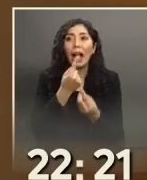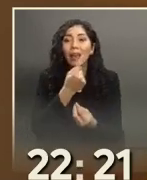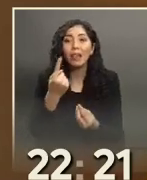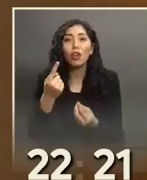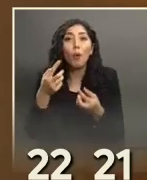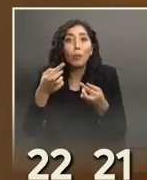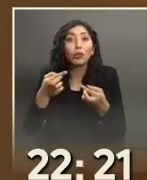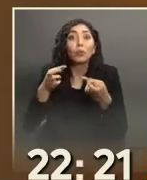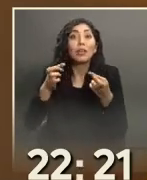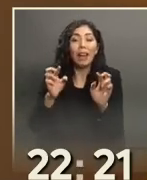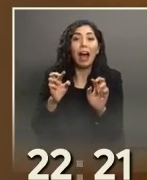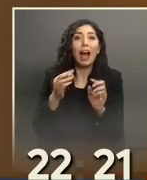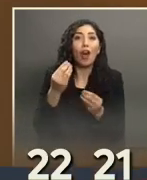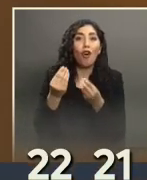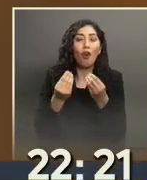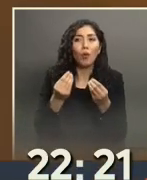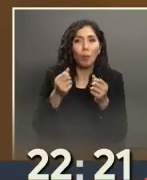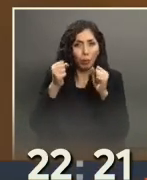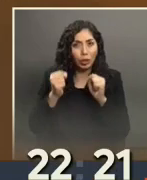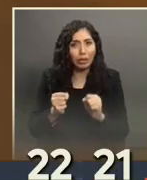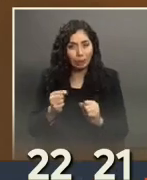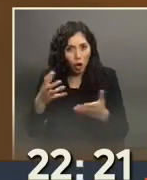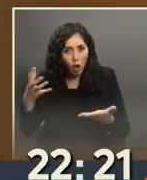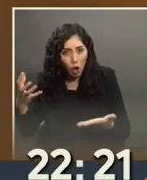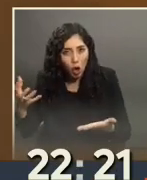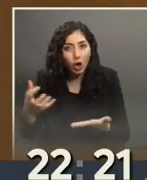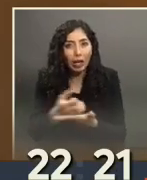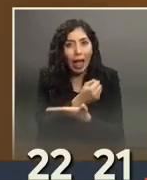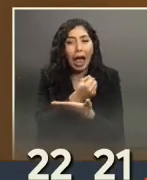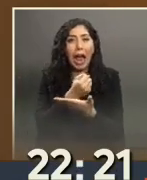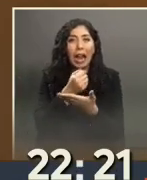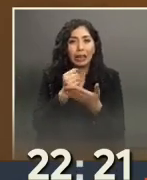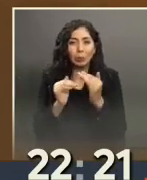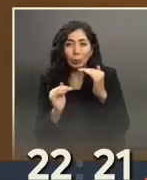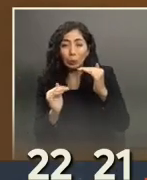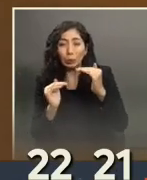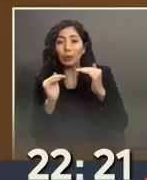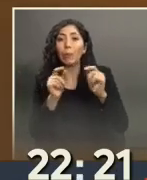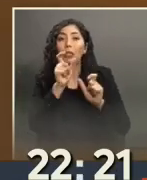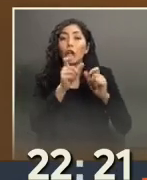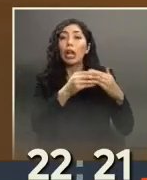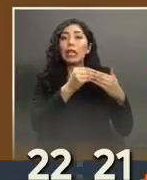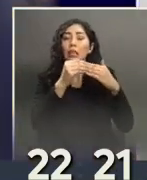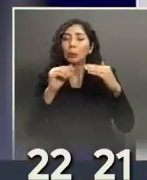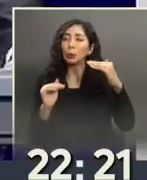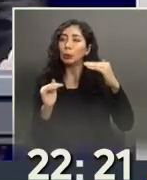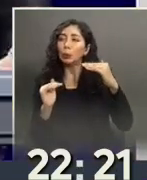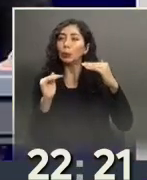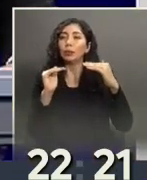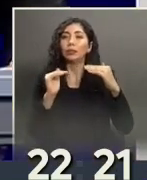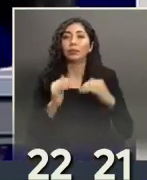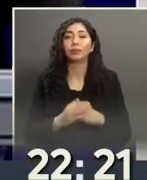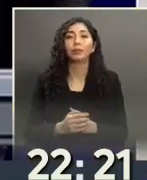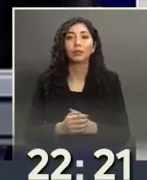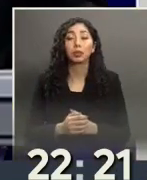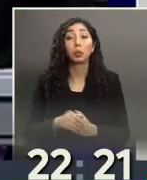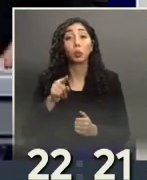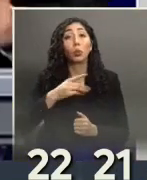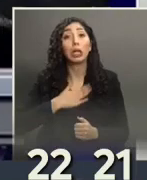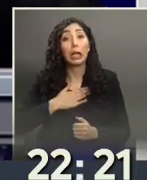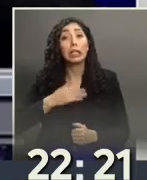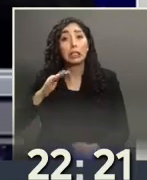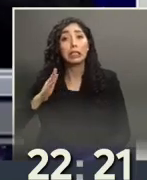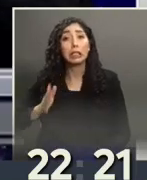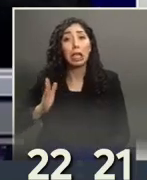los desafiantes no de pudiera alcanzar o cerrar las brechas que lo separan de aquellos que lideran las preferencias si usted quiere seguir en el barro